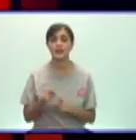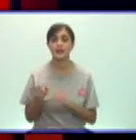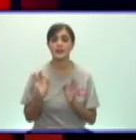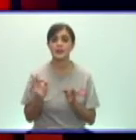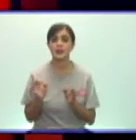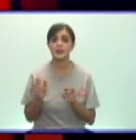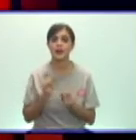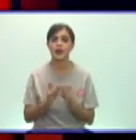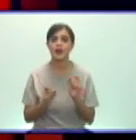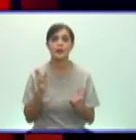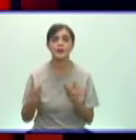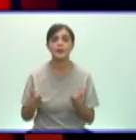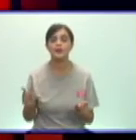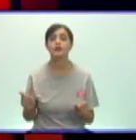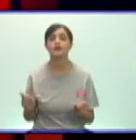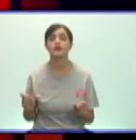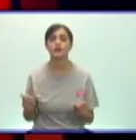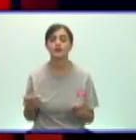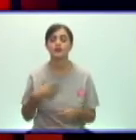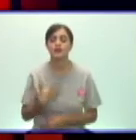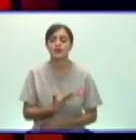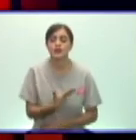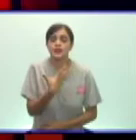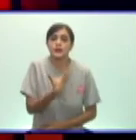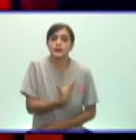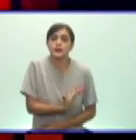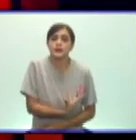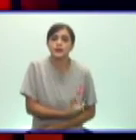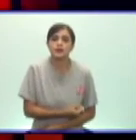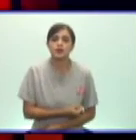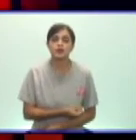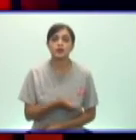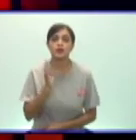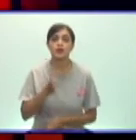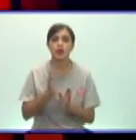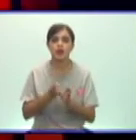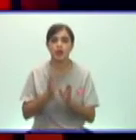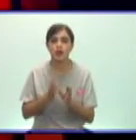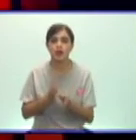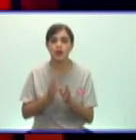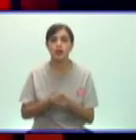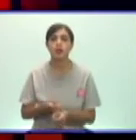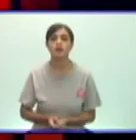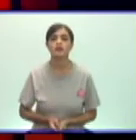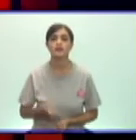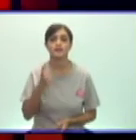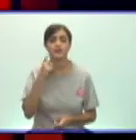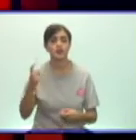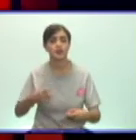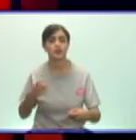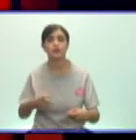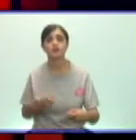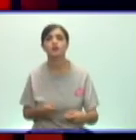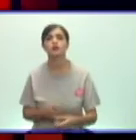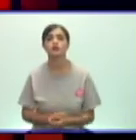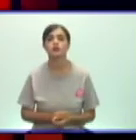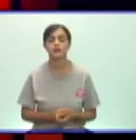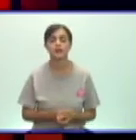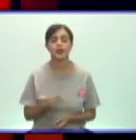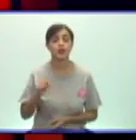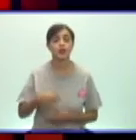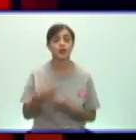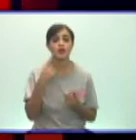carne propia, pues precisamente esa persecución de esa política inhumana, de esa política hostil que es el fascismo. Entonces les